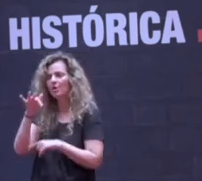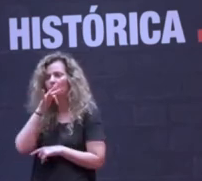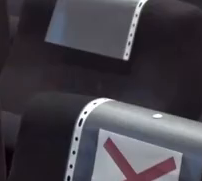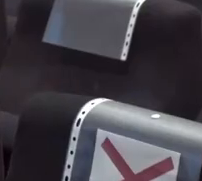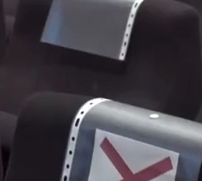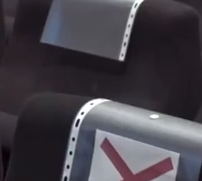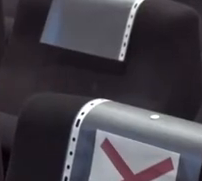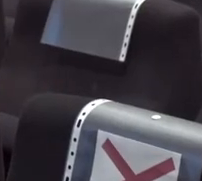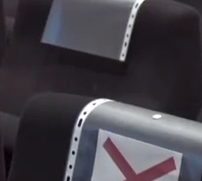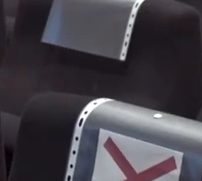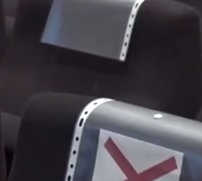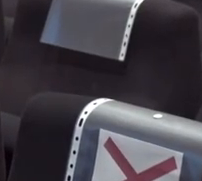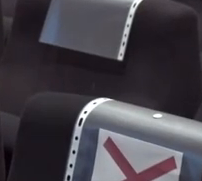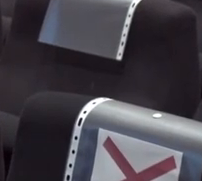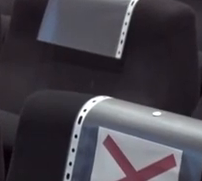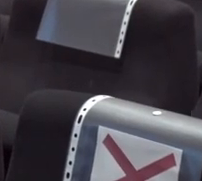recorrido.